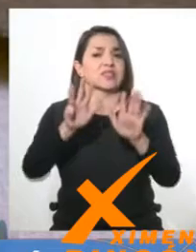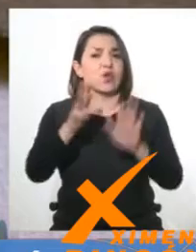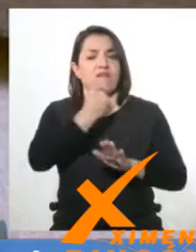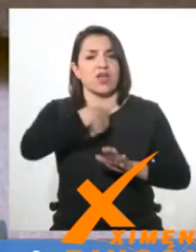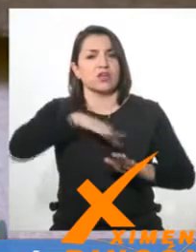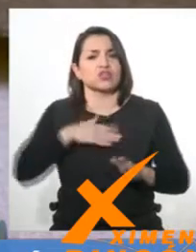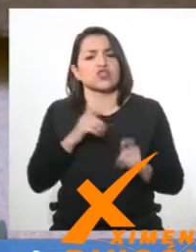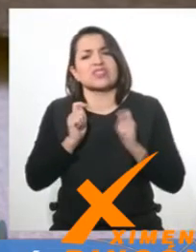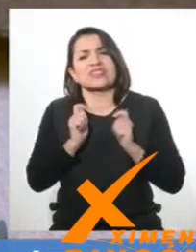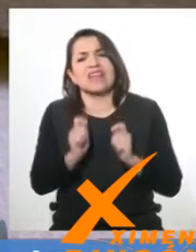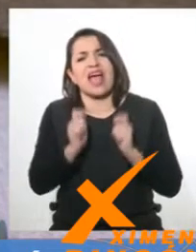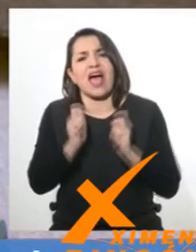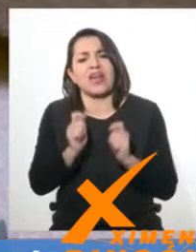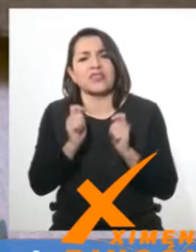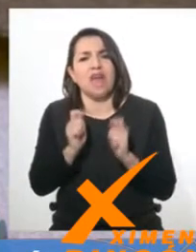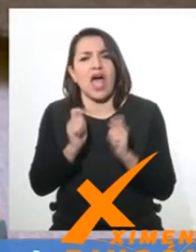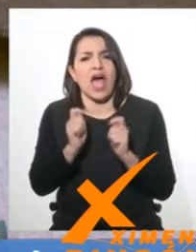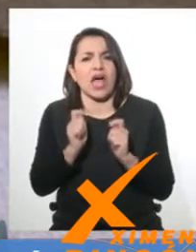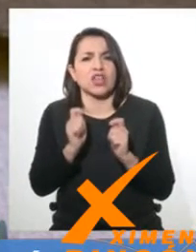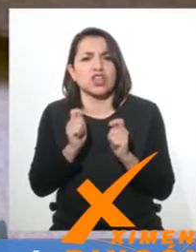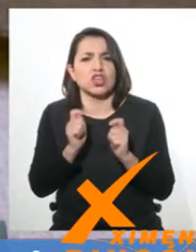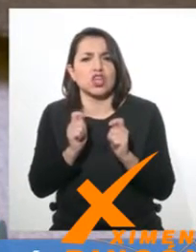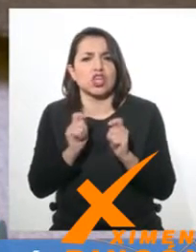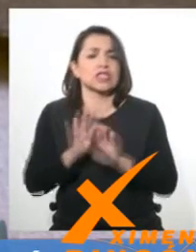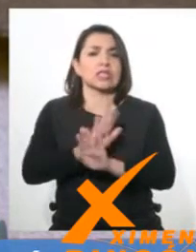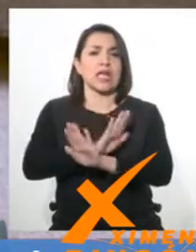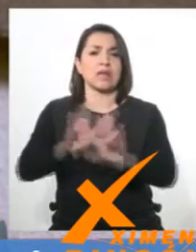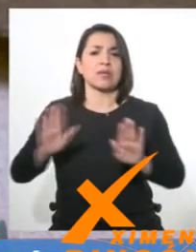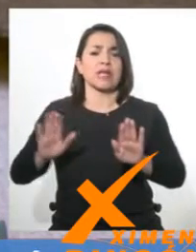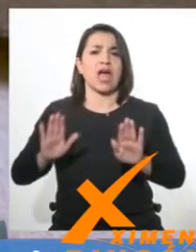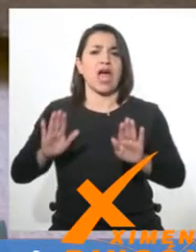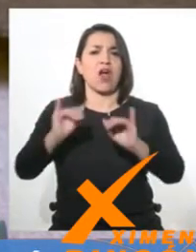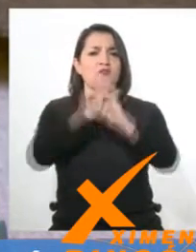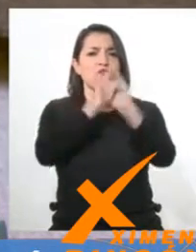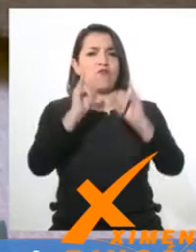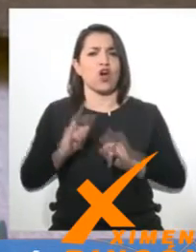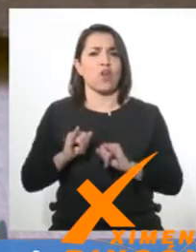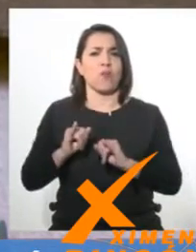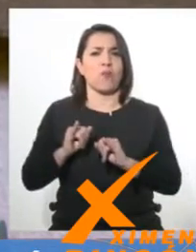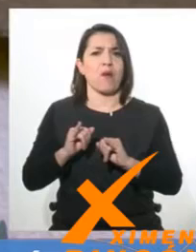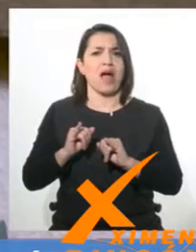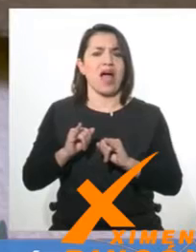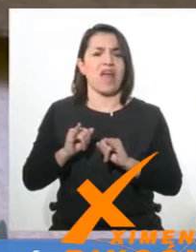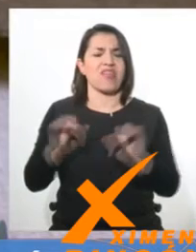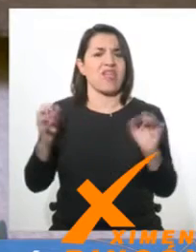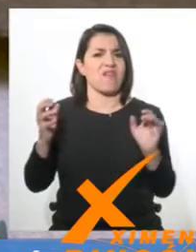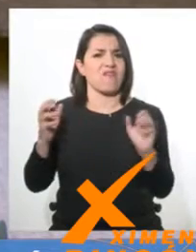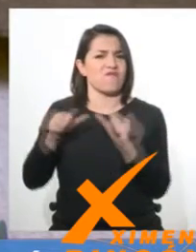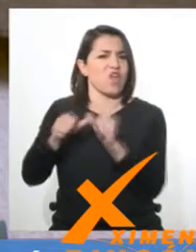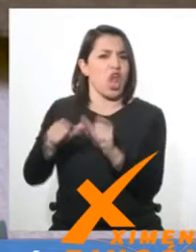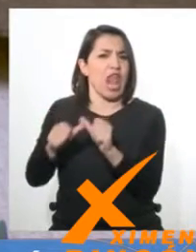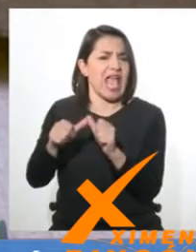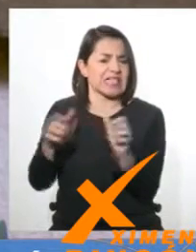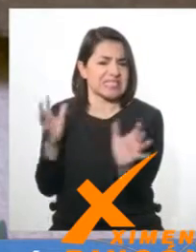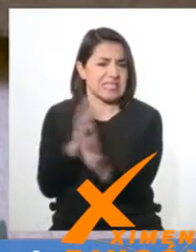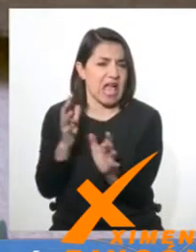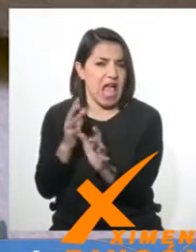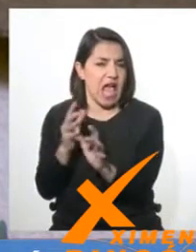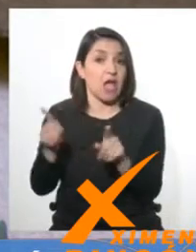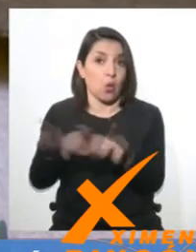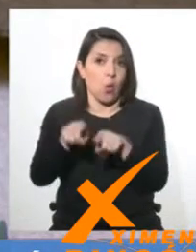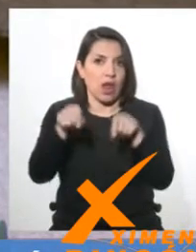poner fin o coto a las formas de violencia como estas. Es escandaloso que ni siquiera en el